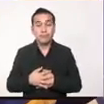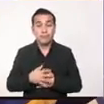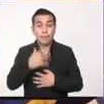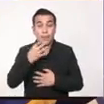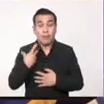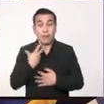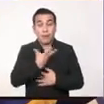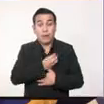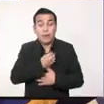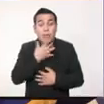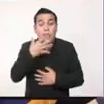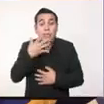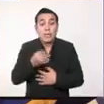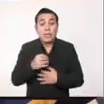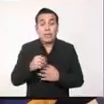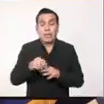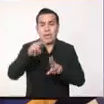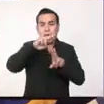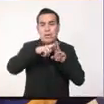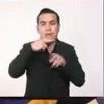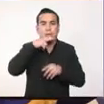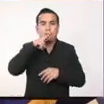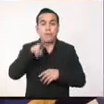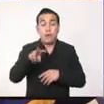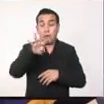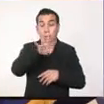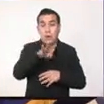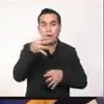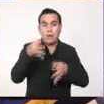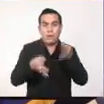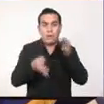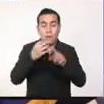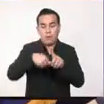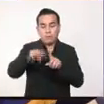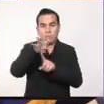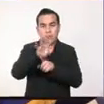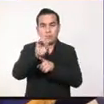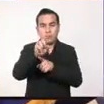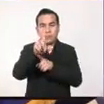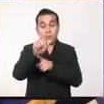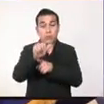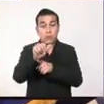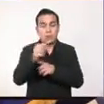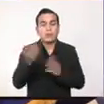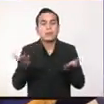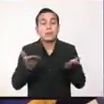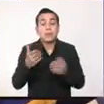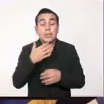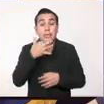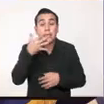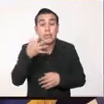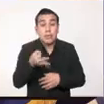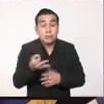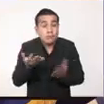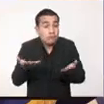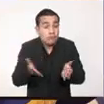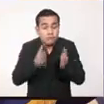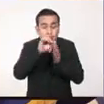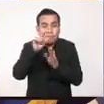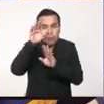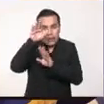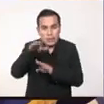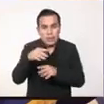Si nosotros queremos decir, no, Arena y al frente, o los 4 abogados constitucionalistas dicen que tiene que ser así, no sería institucionalidad